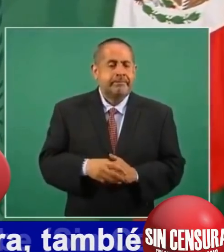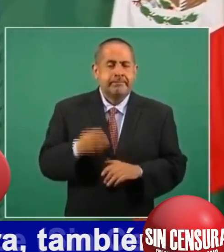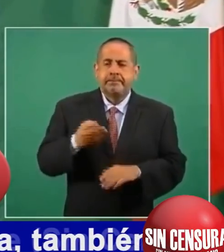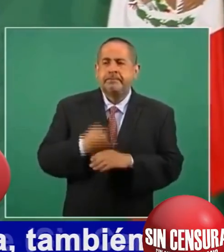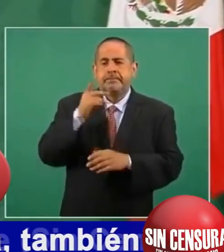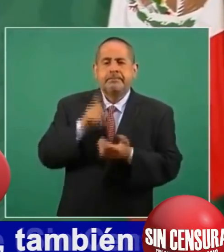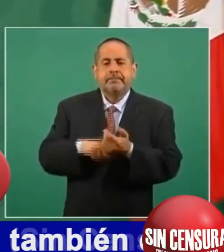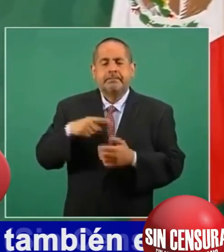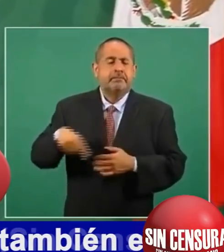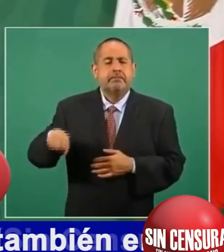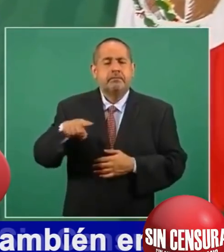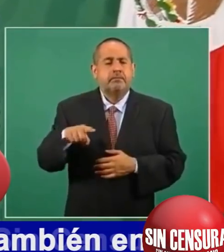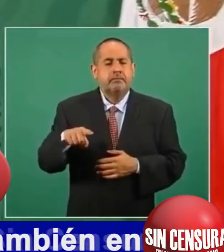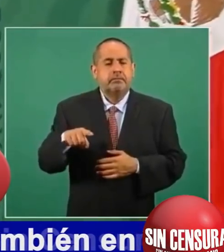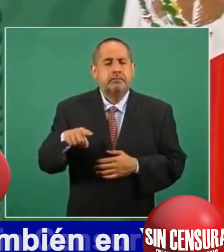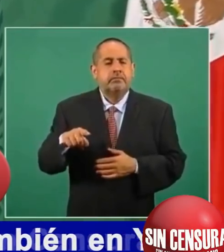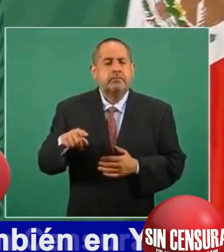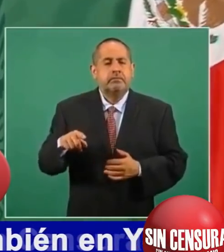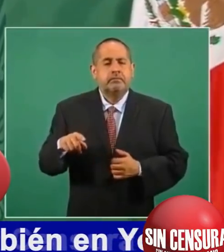muy